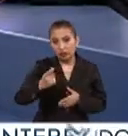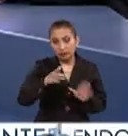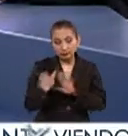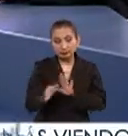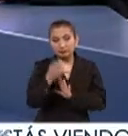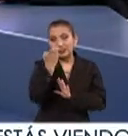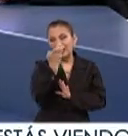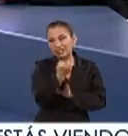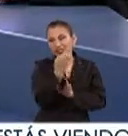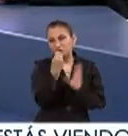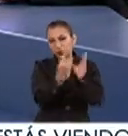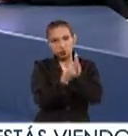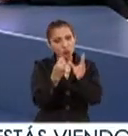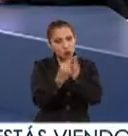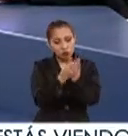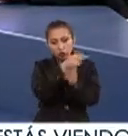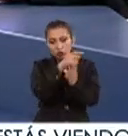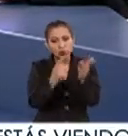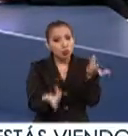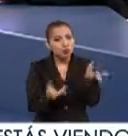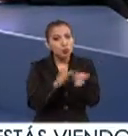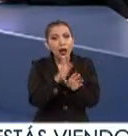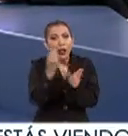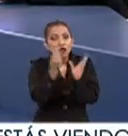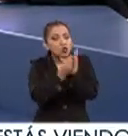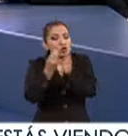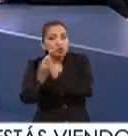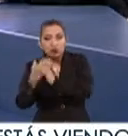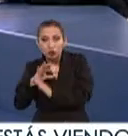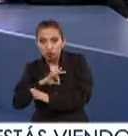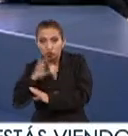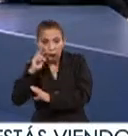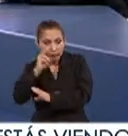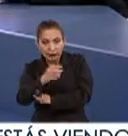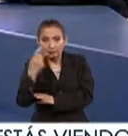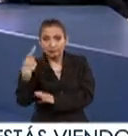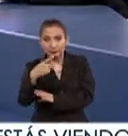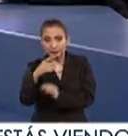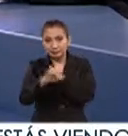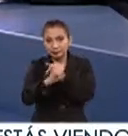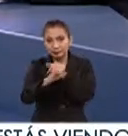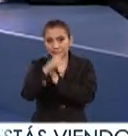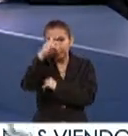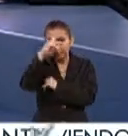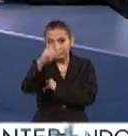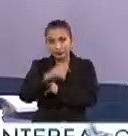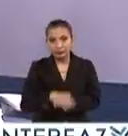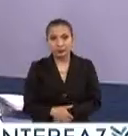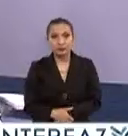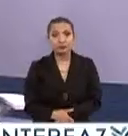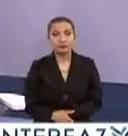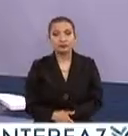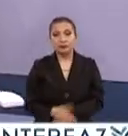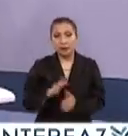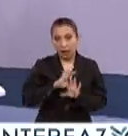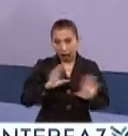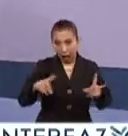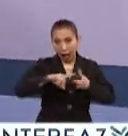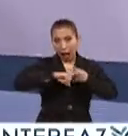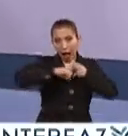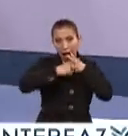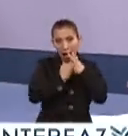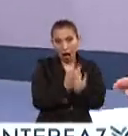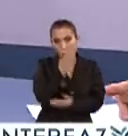Estos MOOCs, ¿cuáles son los MOOCs que uno puede encontrar en la plataforma MX? Sí, ahorita ya